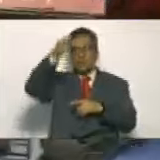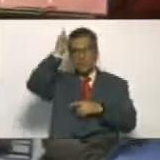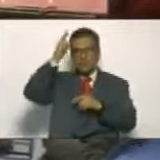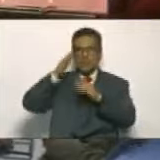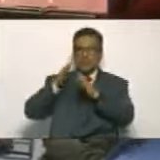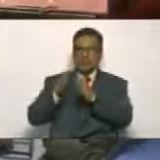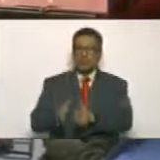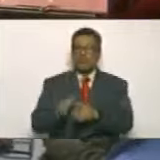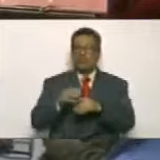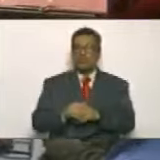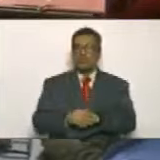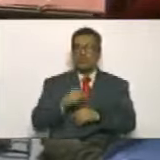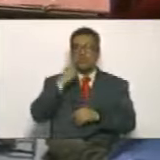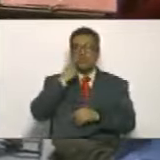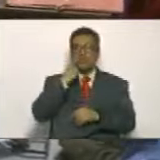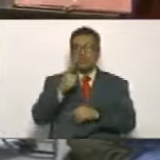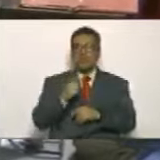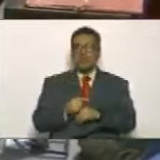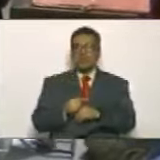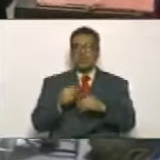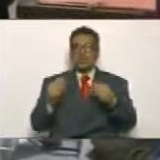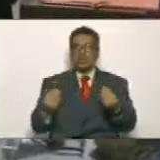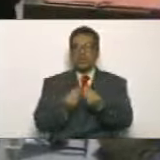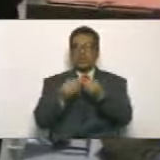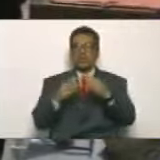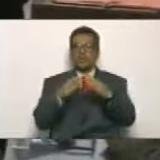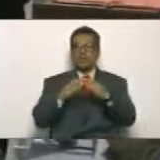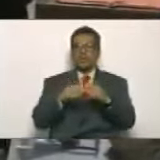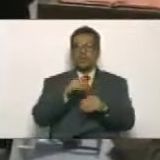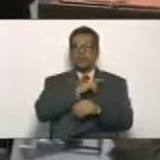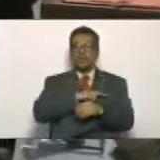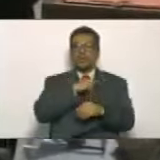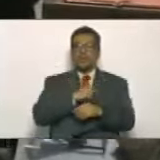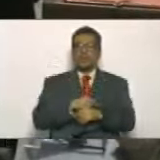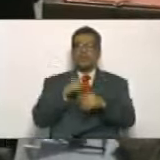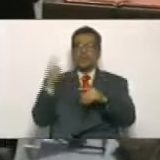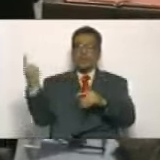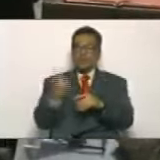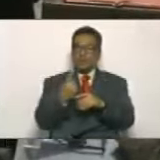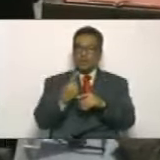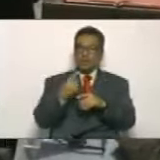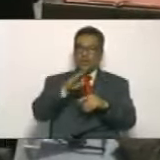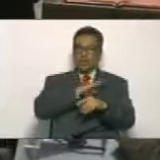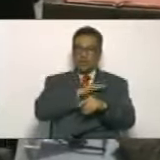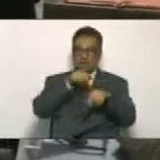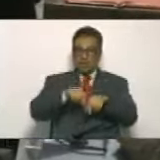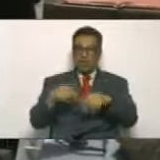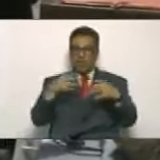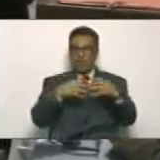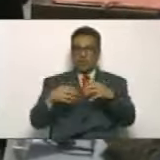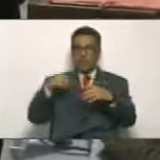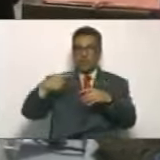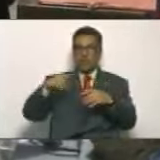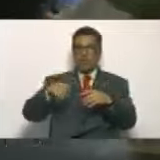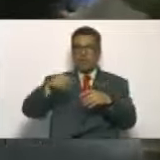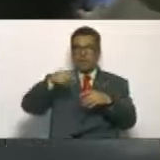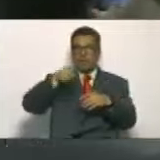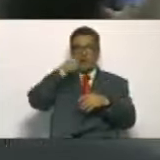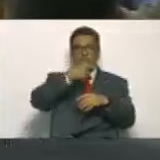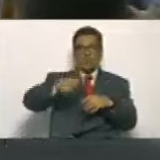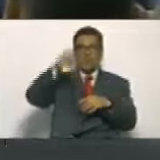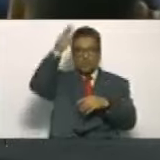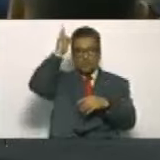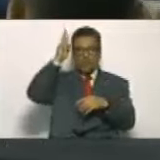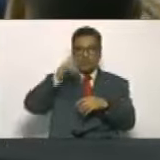indígena que tengo formación indígena y vine aquí a luchar por esos derechos de los pueblos